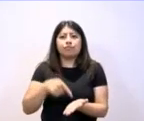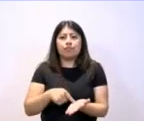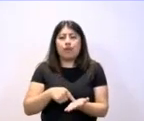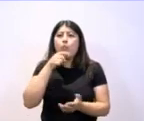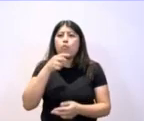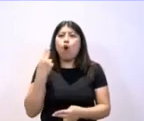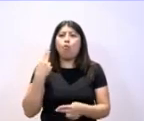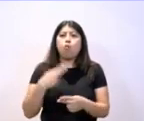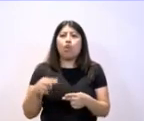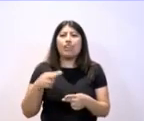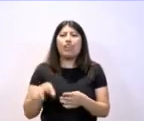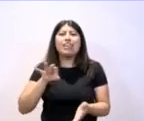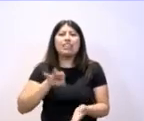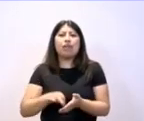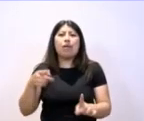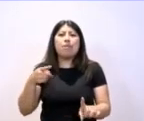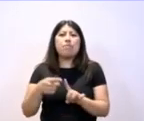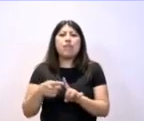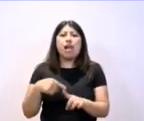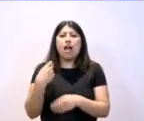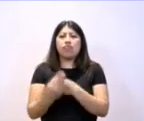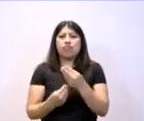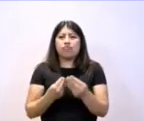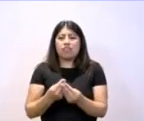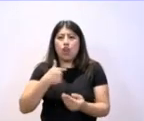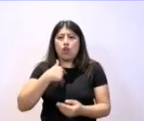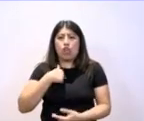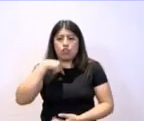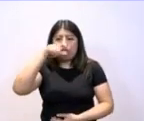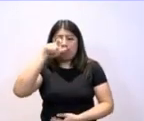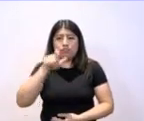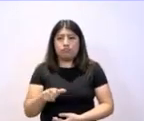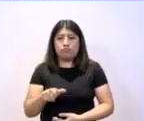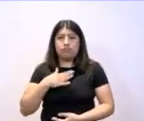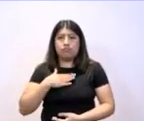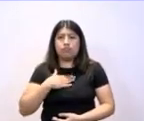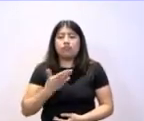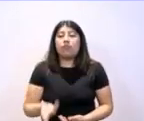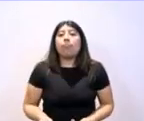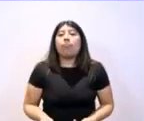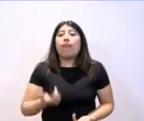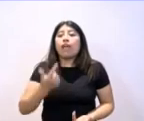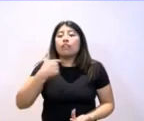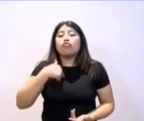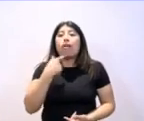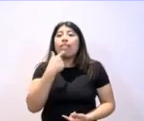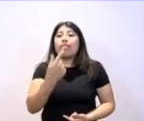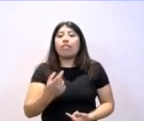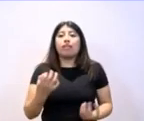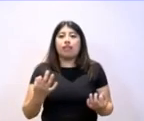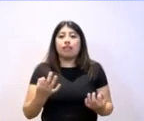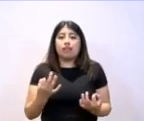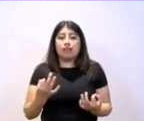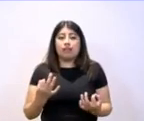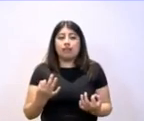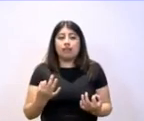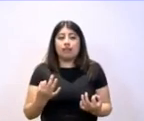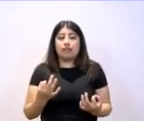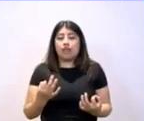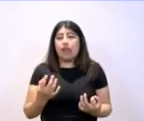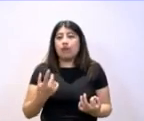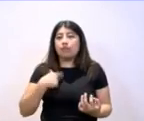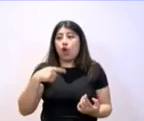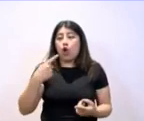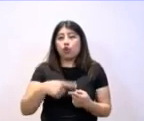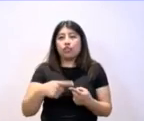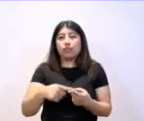que servir para lo que estoy haciendo aquí. Y mire, le voy a decir una cosa, lo que yo vengo aquí a decir no es de mi propia cosecha, es